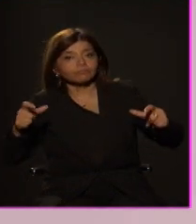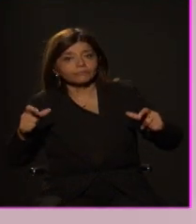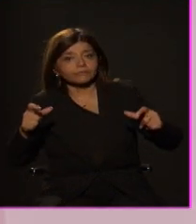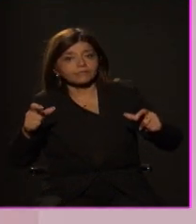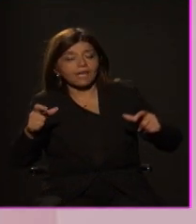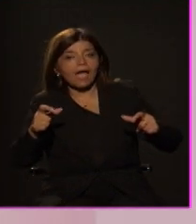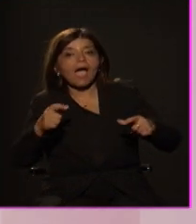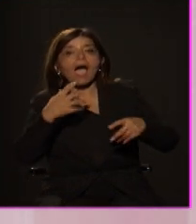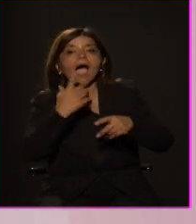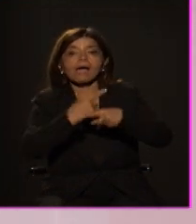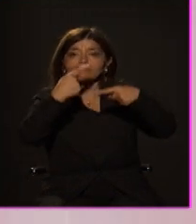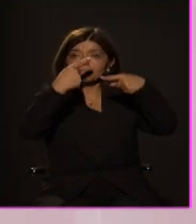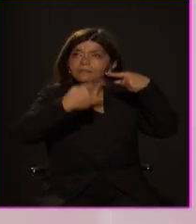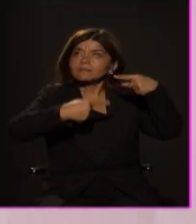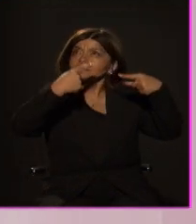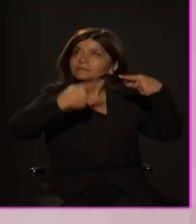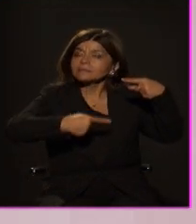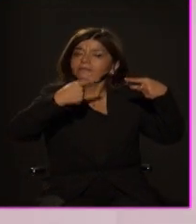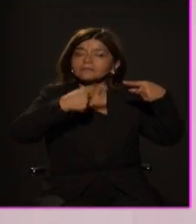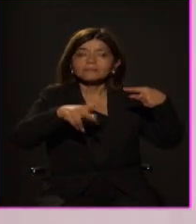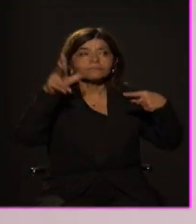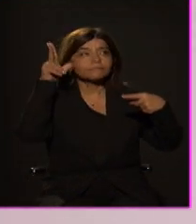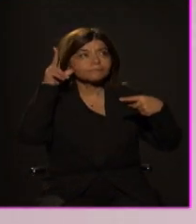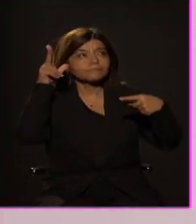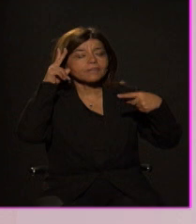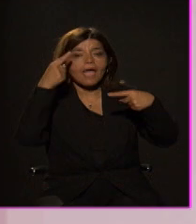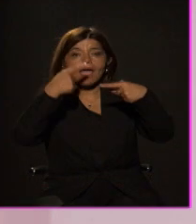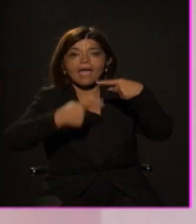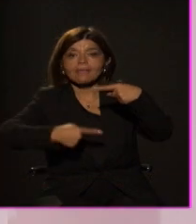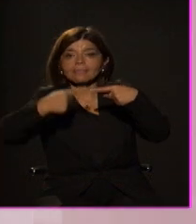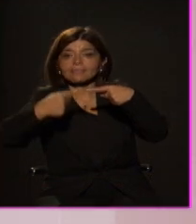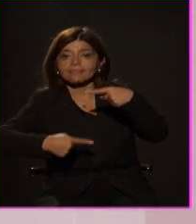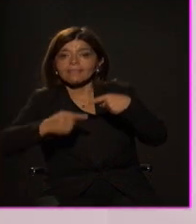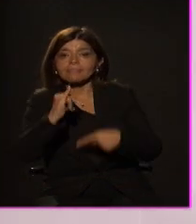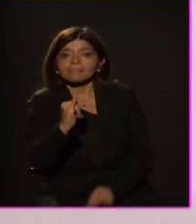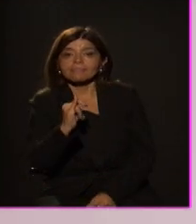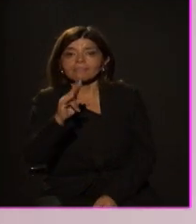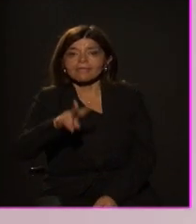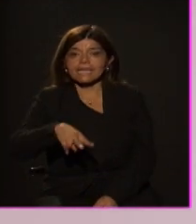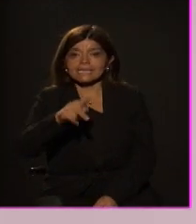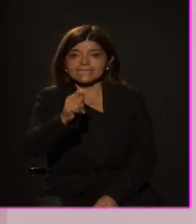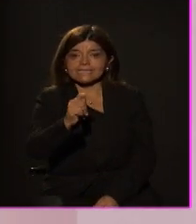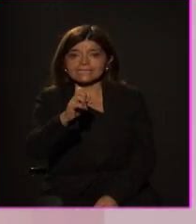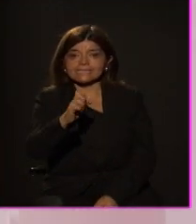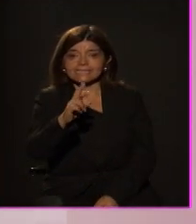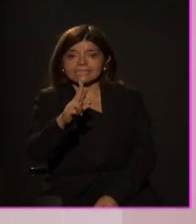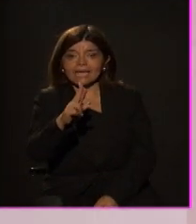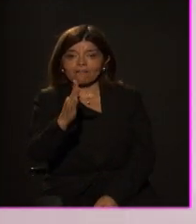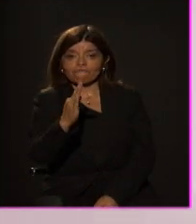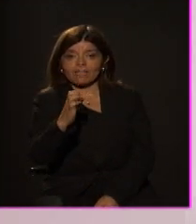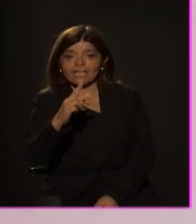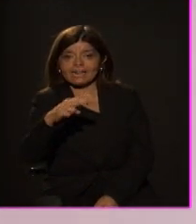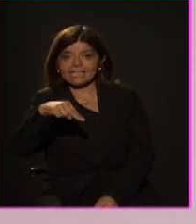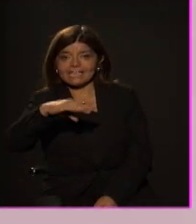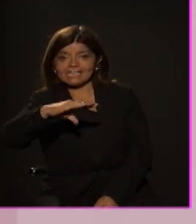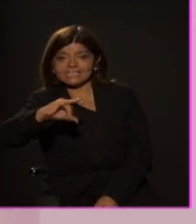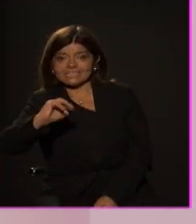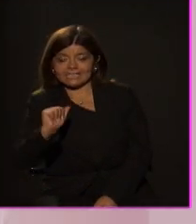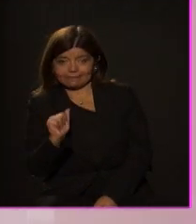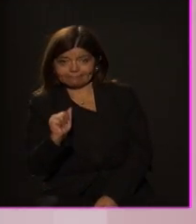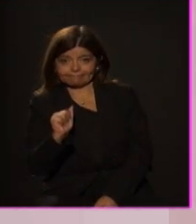notado interferencia, básicamente algo de origen, digamos, humano, producía una señal que no era astrofísica.